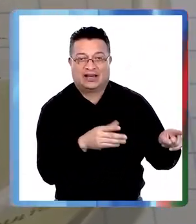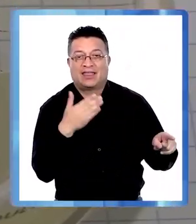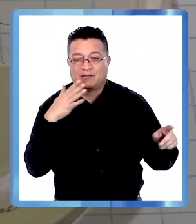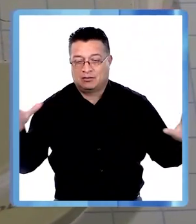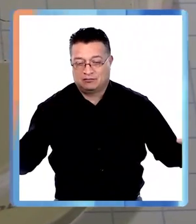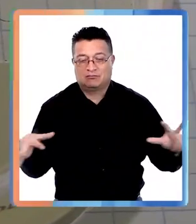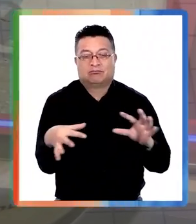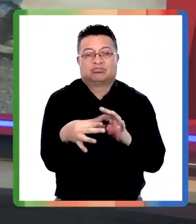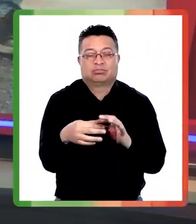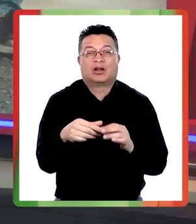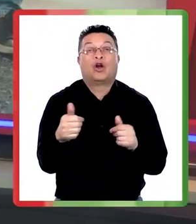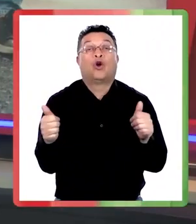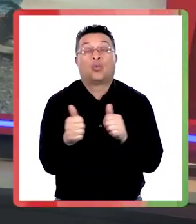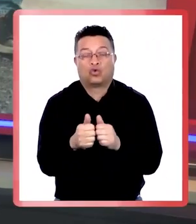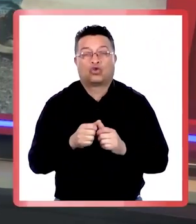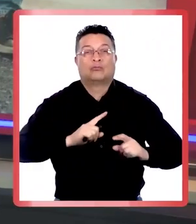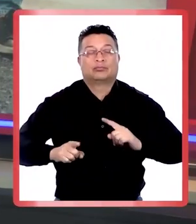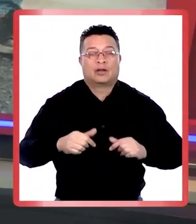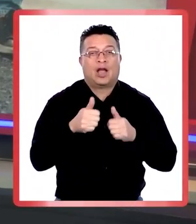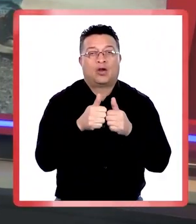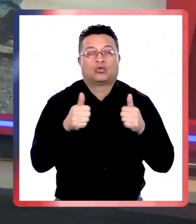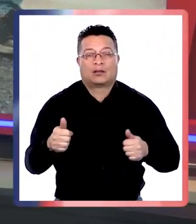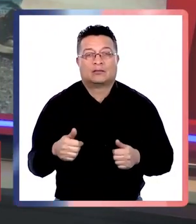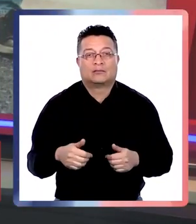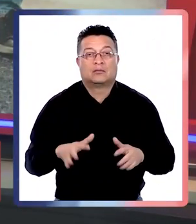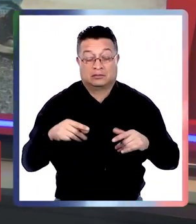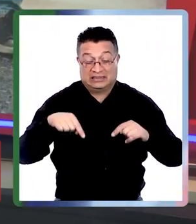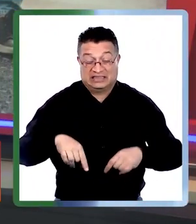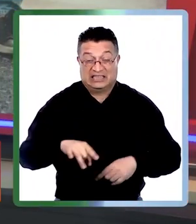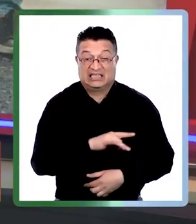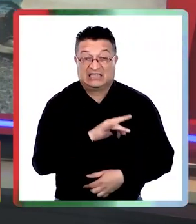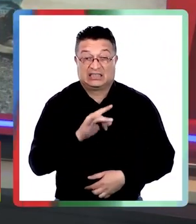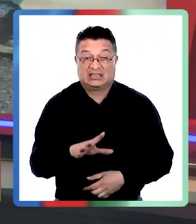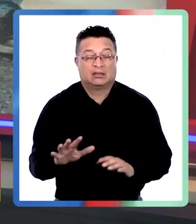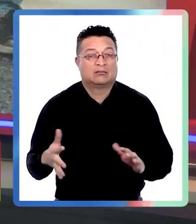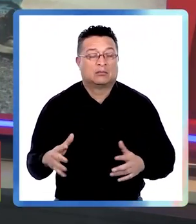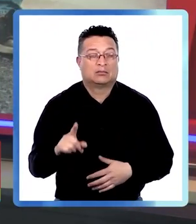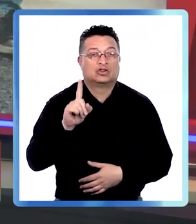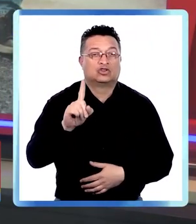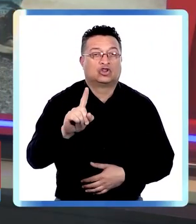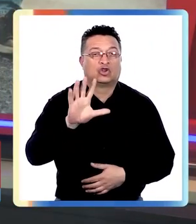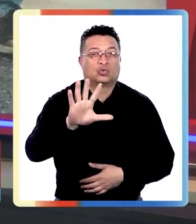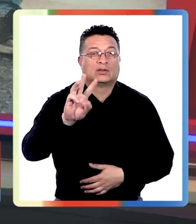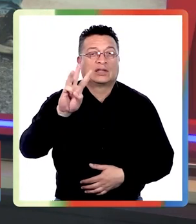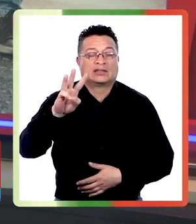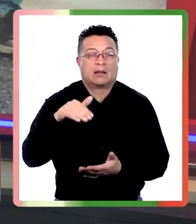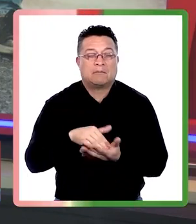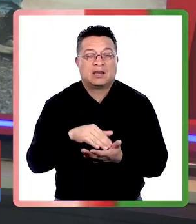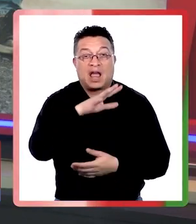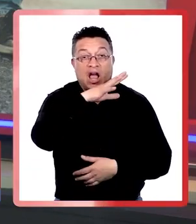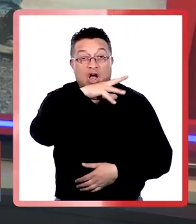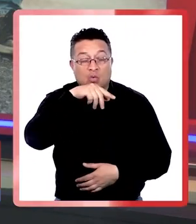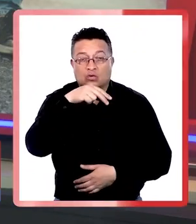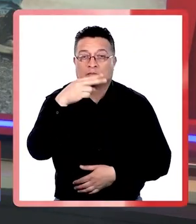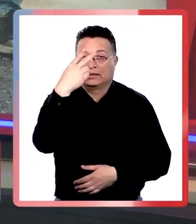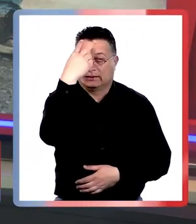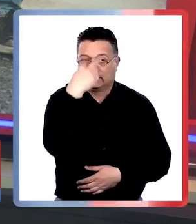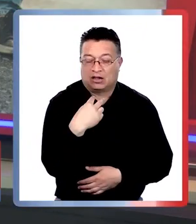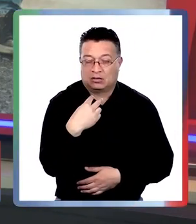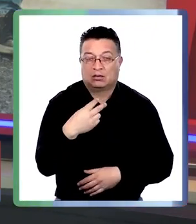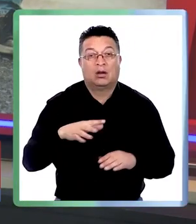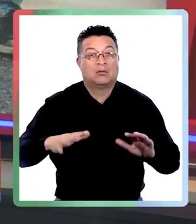autoridades locales. Se estima que en nuestro país cerca de 153.000 adultos son ciegos, y alrededor